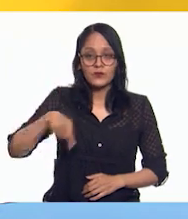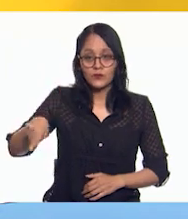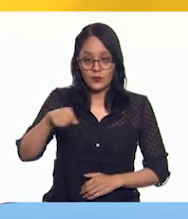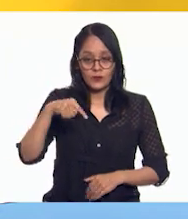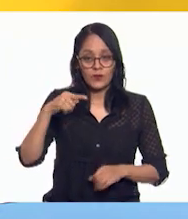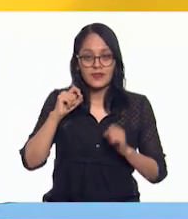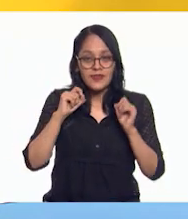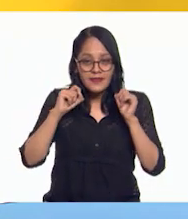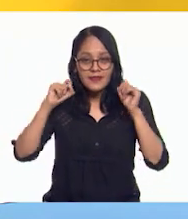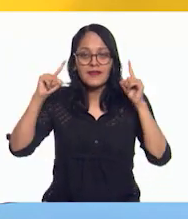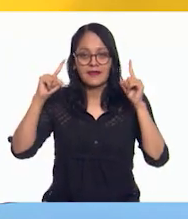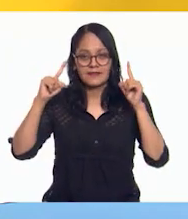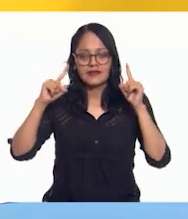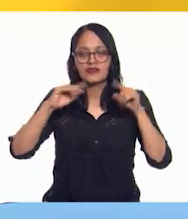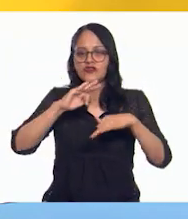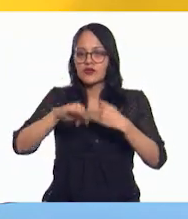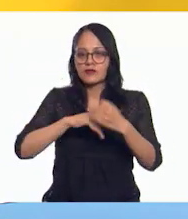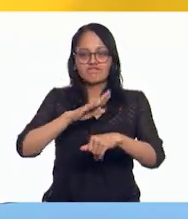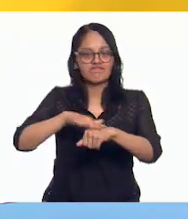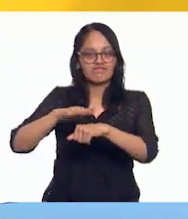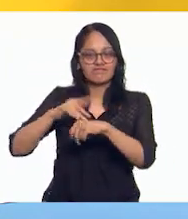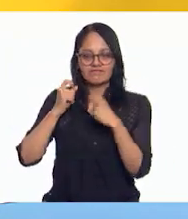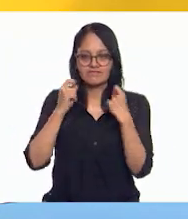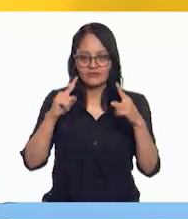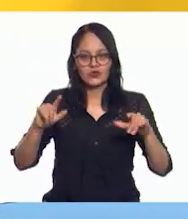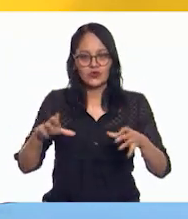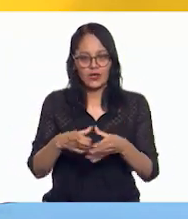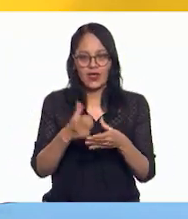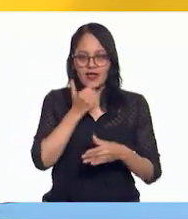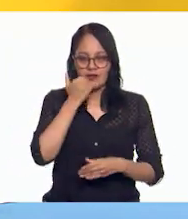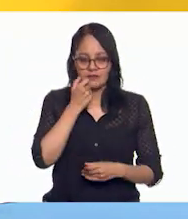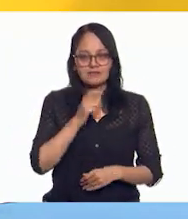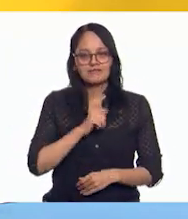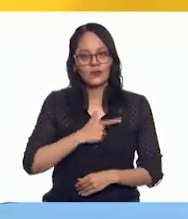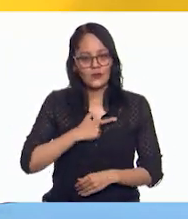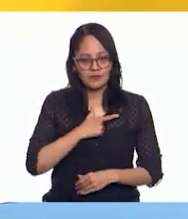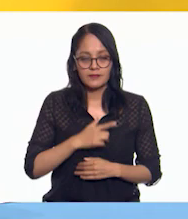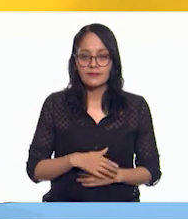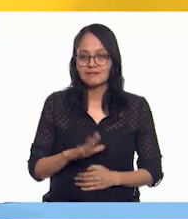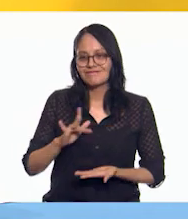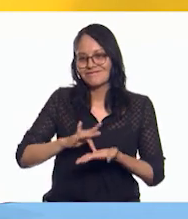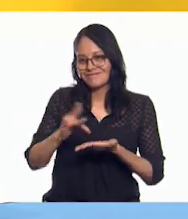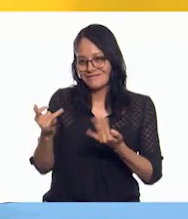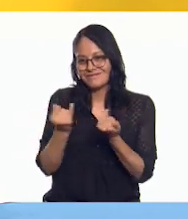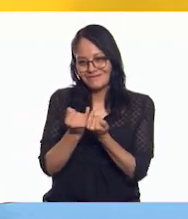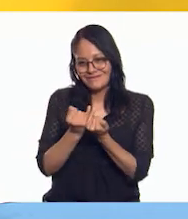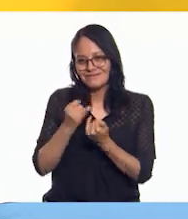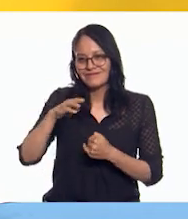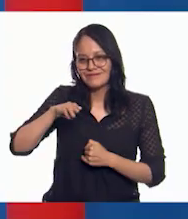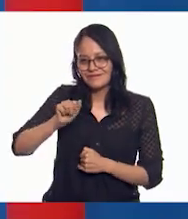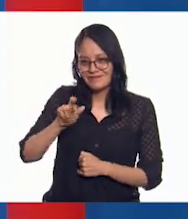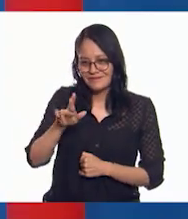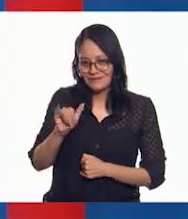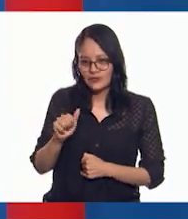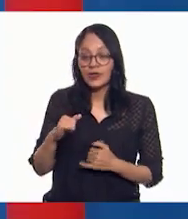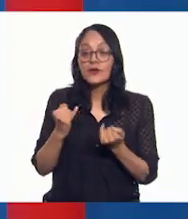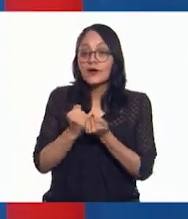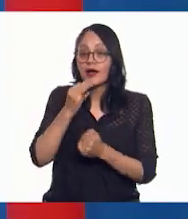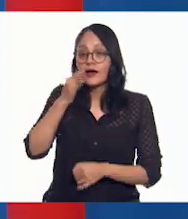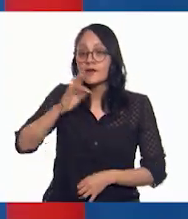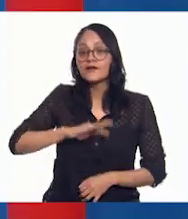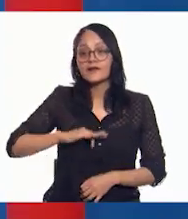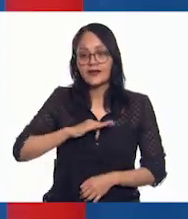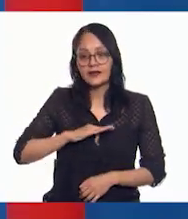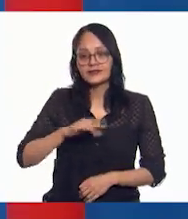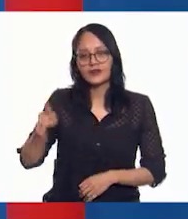despertar haya sido colectivo. Y pues no me resta más que darte las gracias, María, y felicitarte por tu